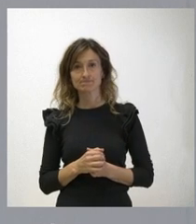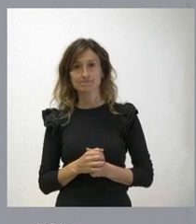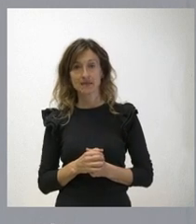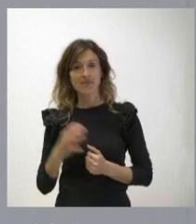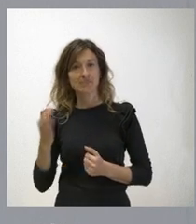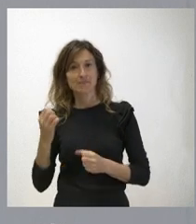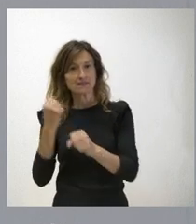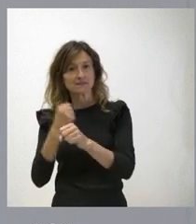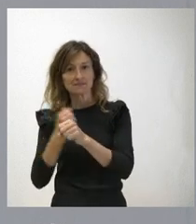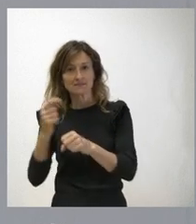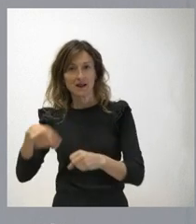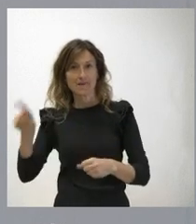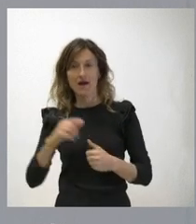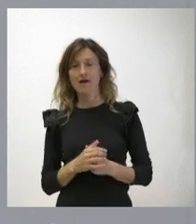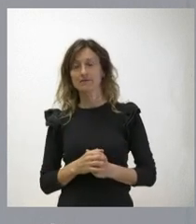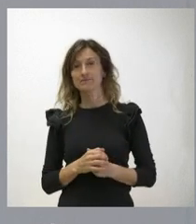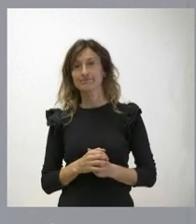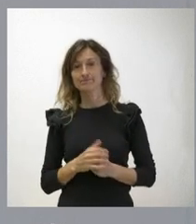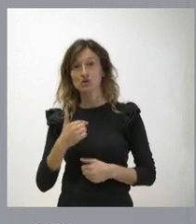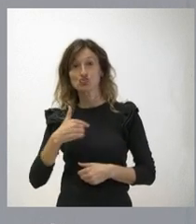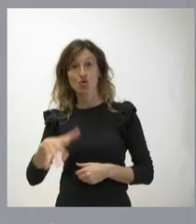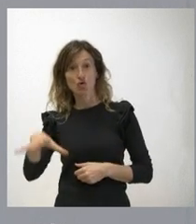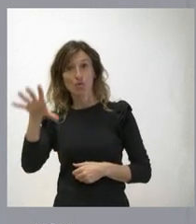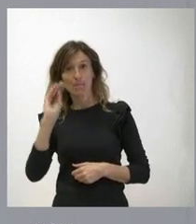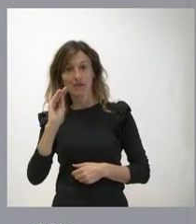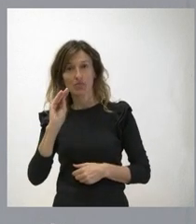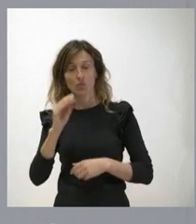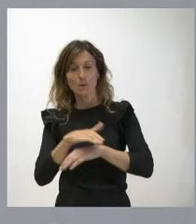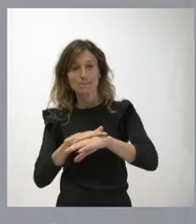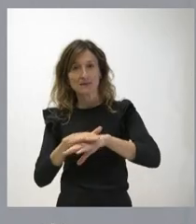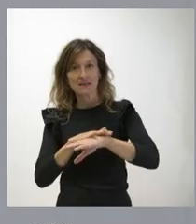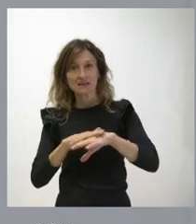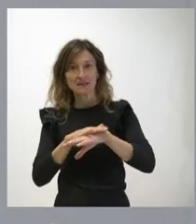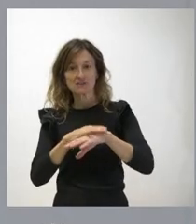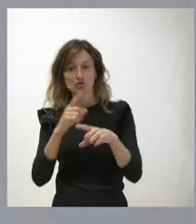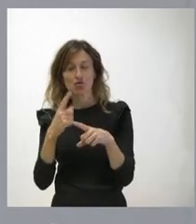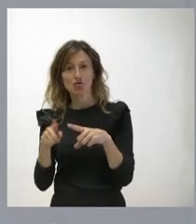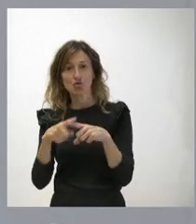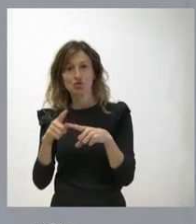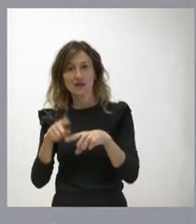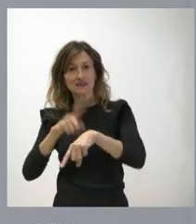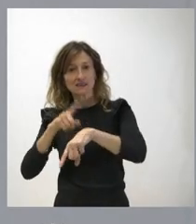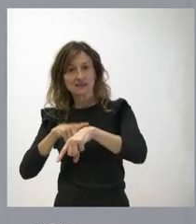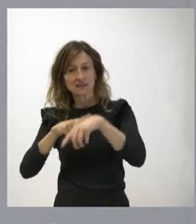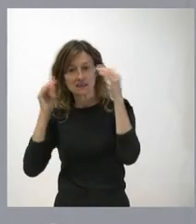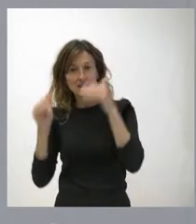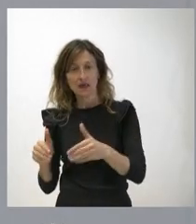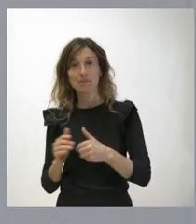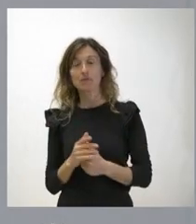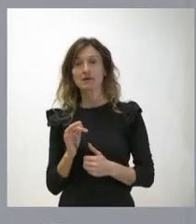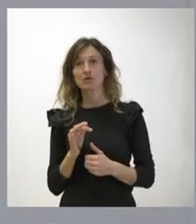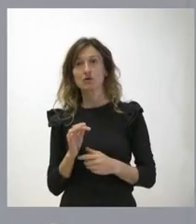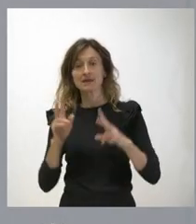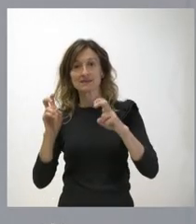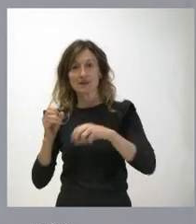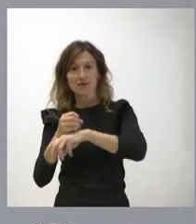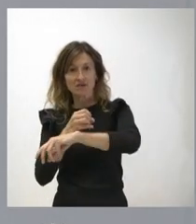trabajar Yo comprendo que tiene el ministro algunas cosas que le ocupan mucho tiempo pero el caos ferroviario